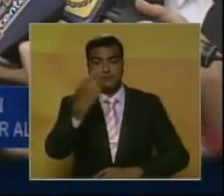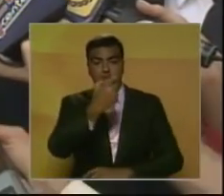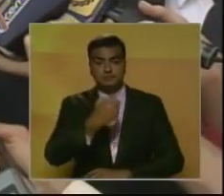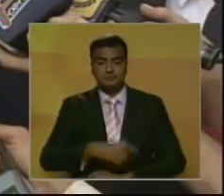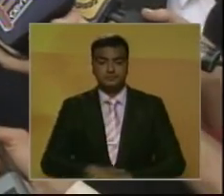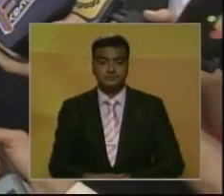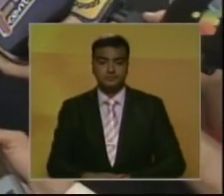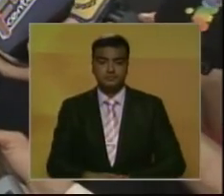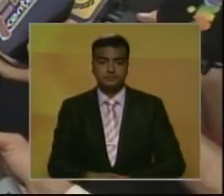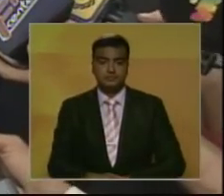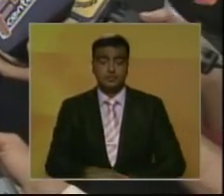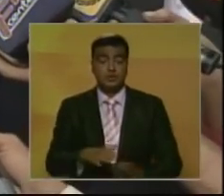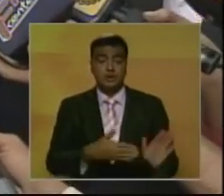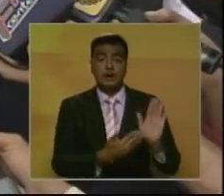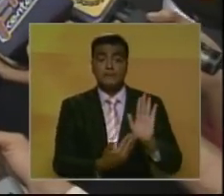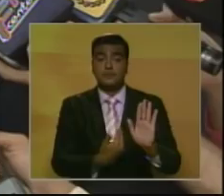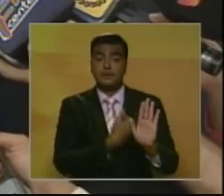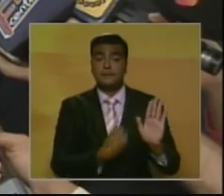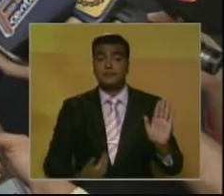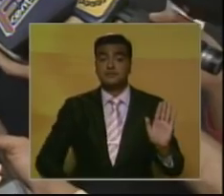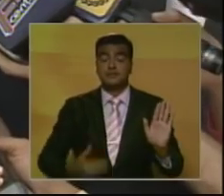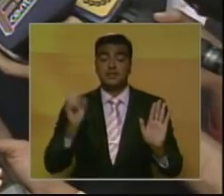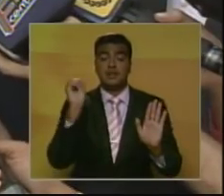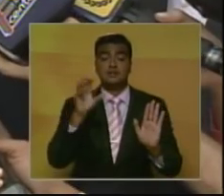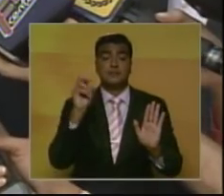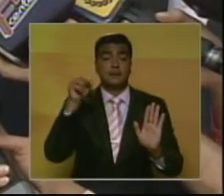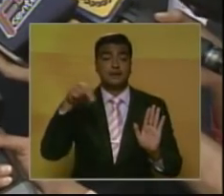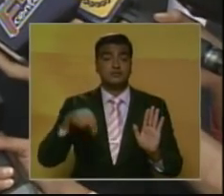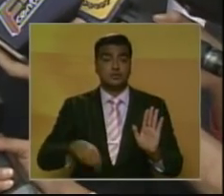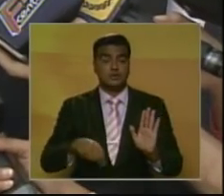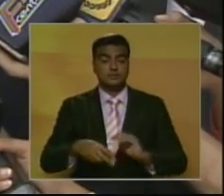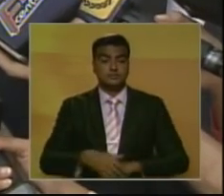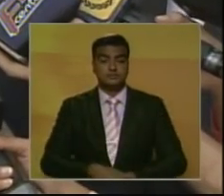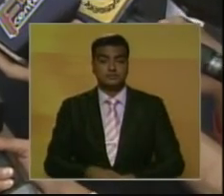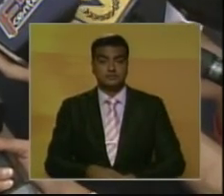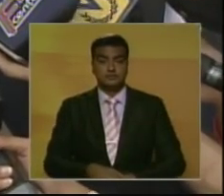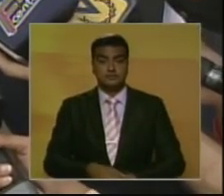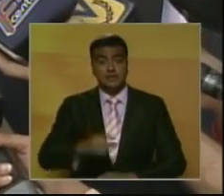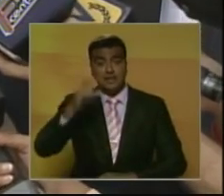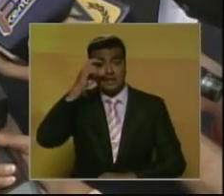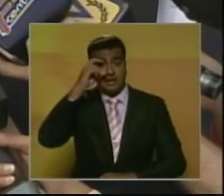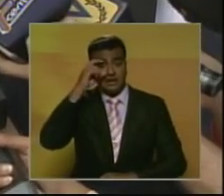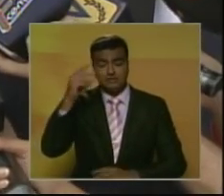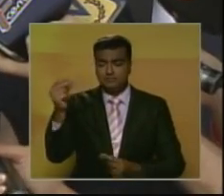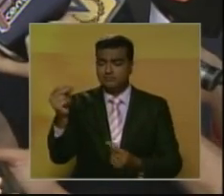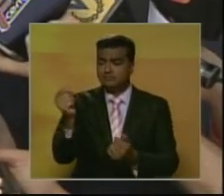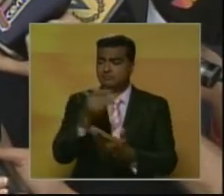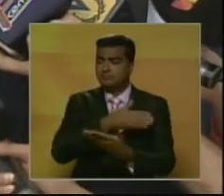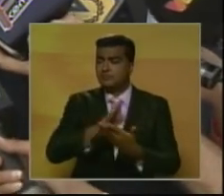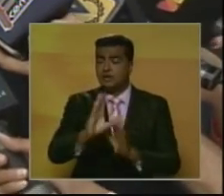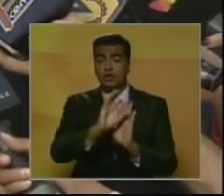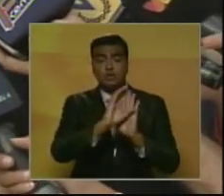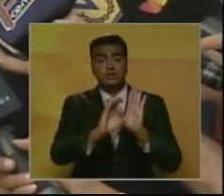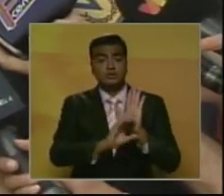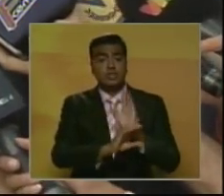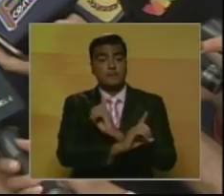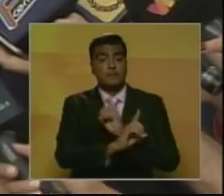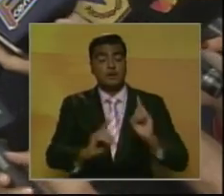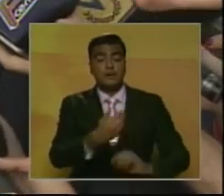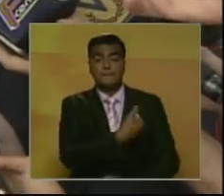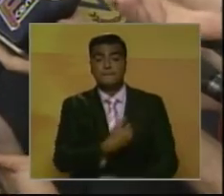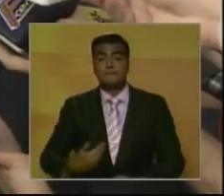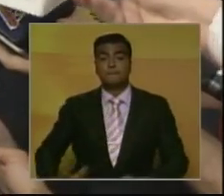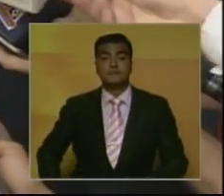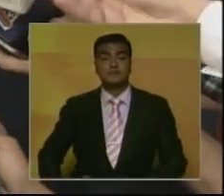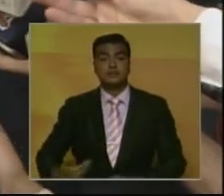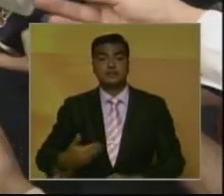Con respecto a la propuesta del presidente de la Asamblea Nacional, Henry Ramos Alup, de destituir por la vía constitucional y democrática al presidente